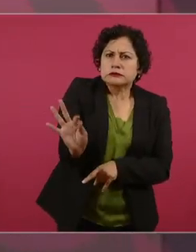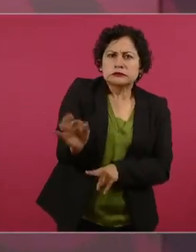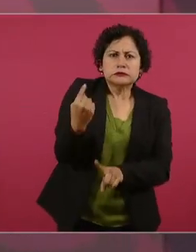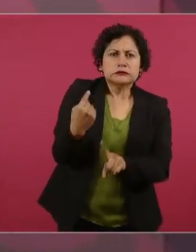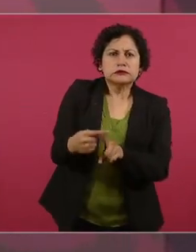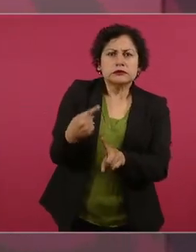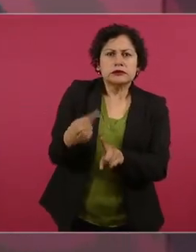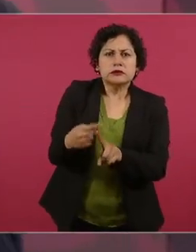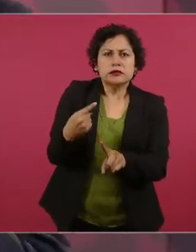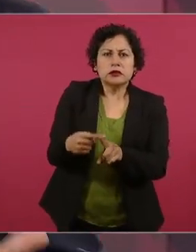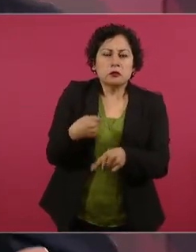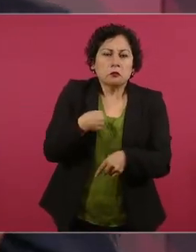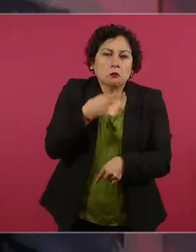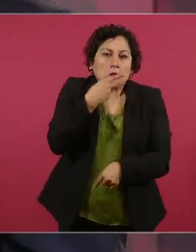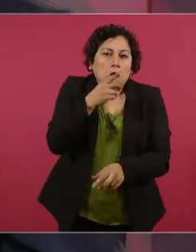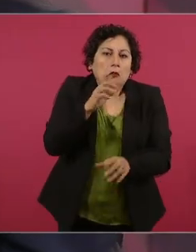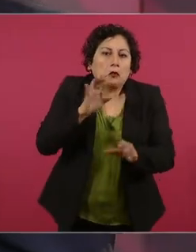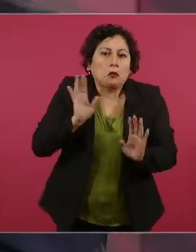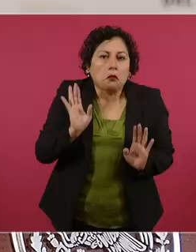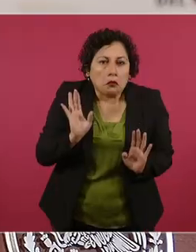porque ni por aquí me pasaba